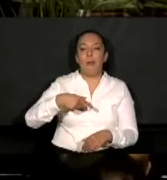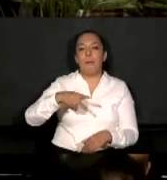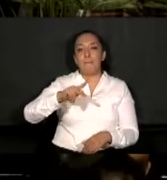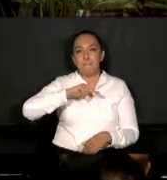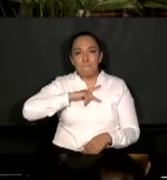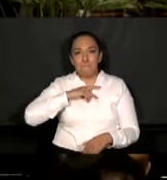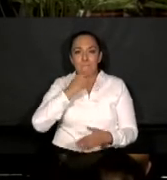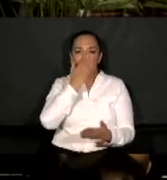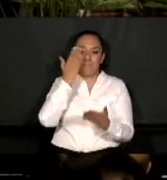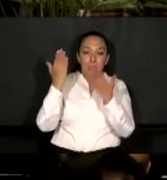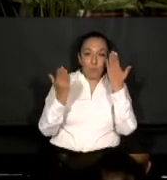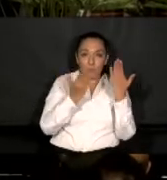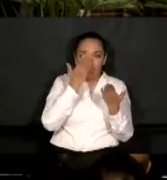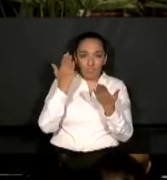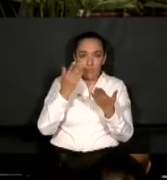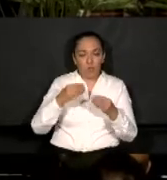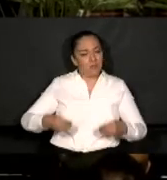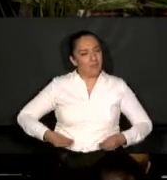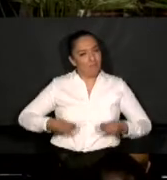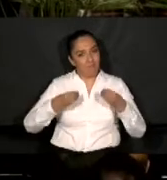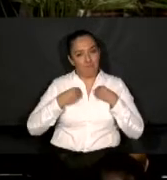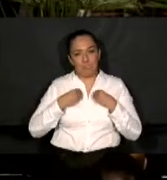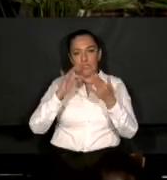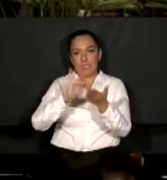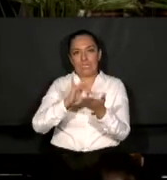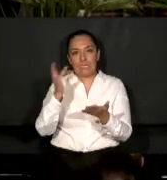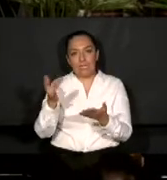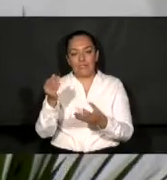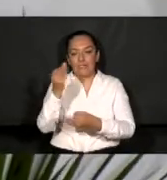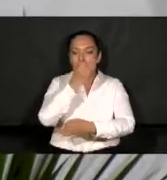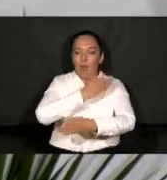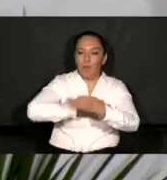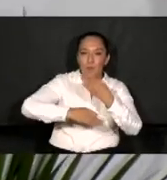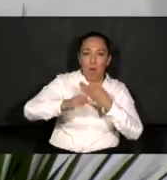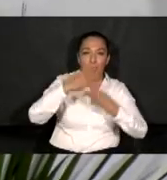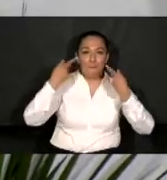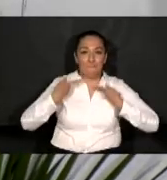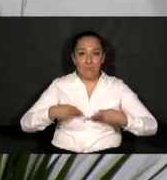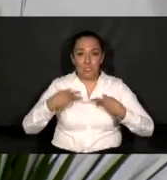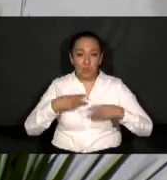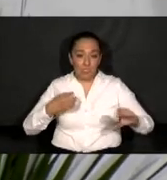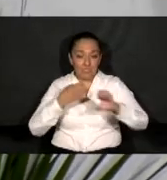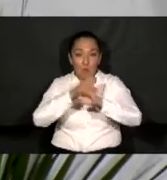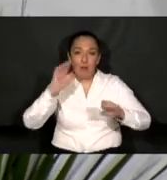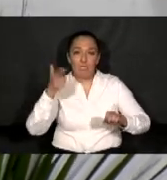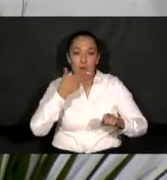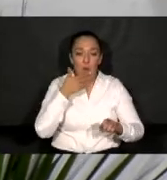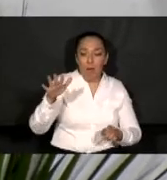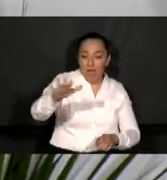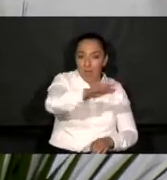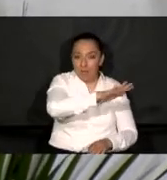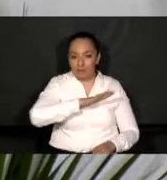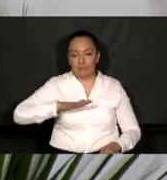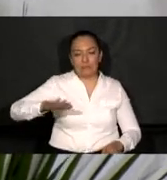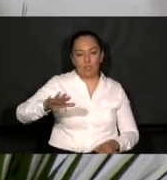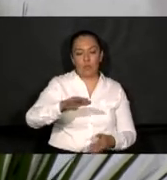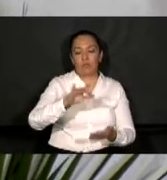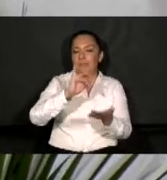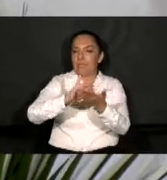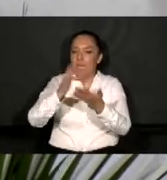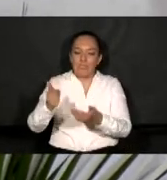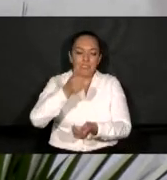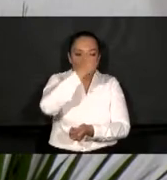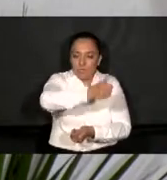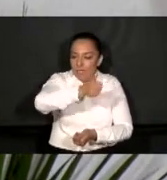vida. Y gracias, por supuesto, a todos los chihuahuenses. Gracias a todos y cada uno de los chihuahuenses por su